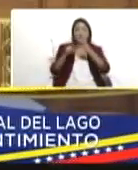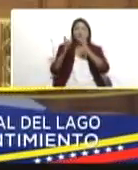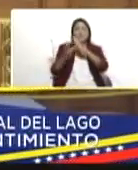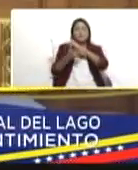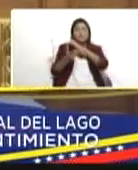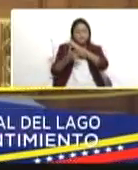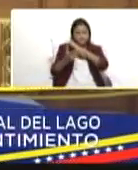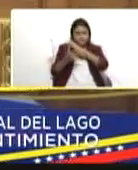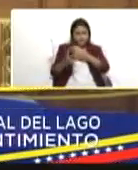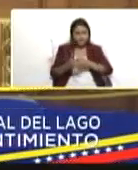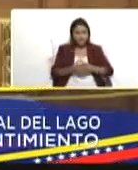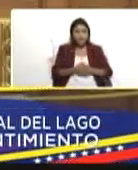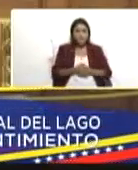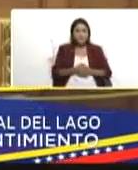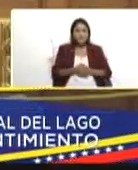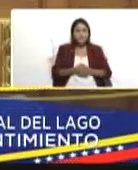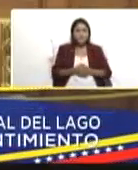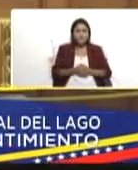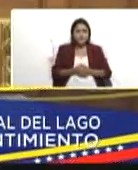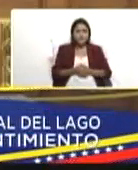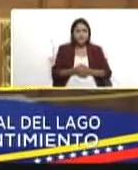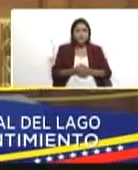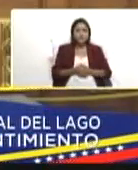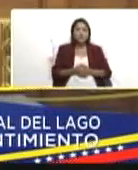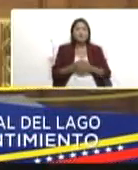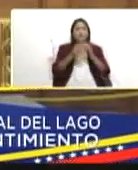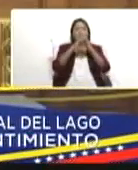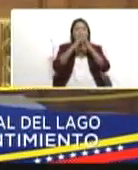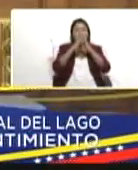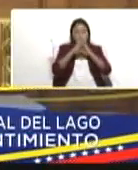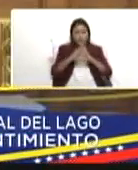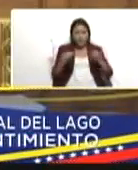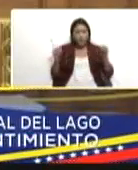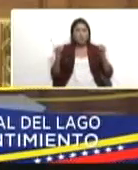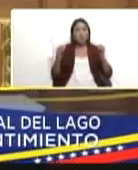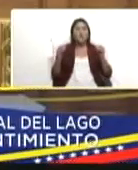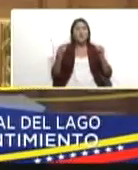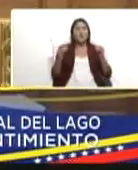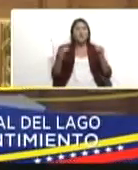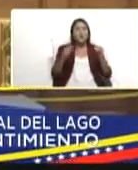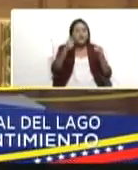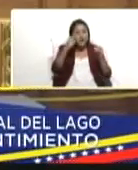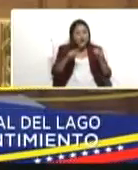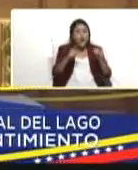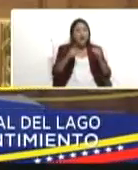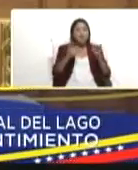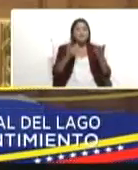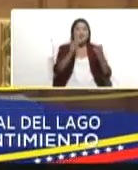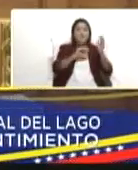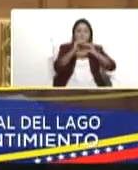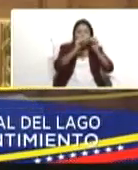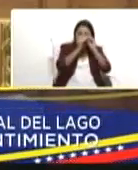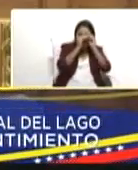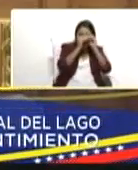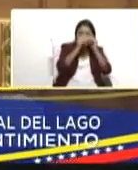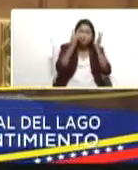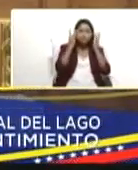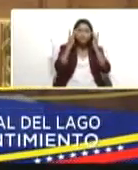tecnología y para todo lo que tiene que ver con el conocimiento y la creación